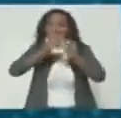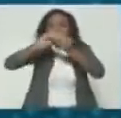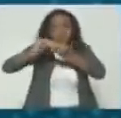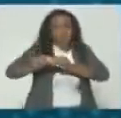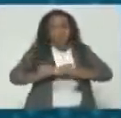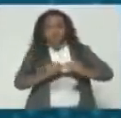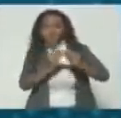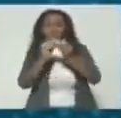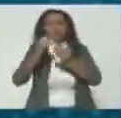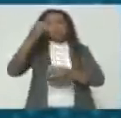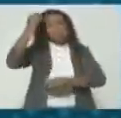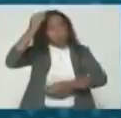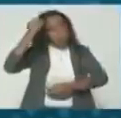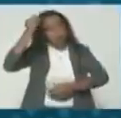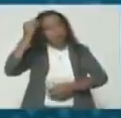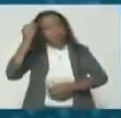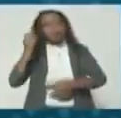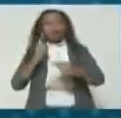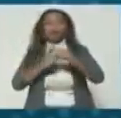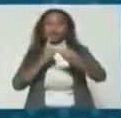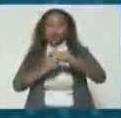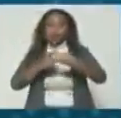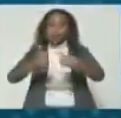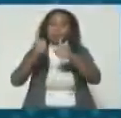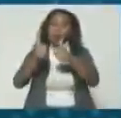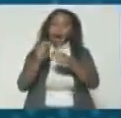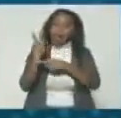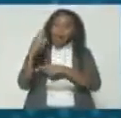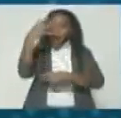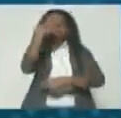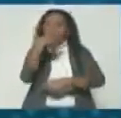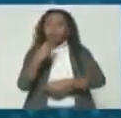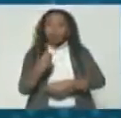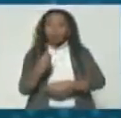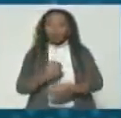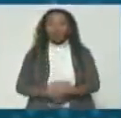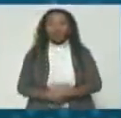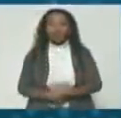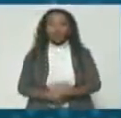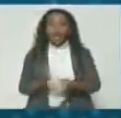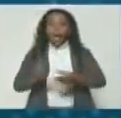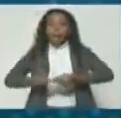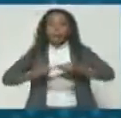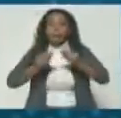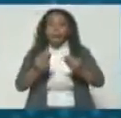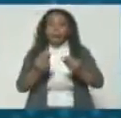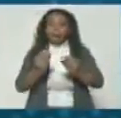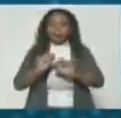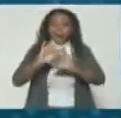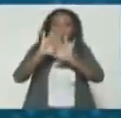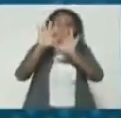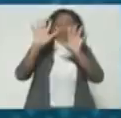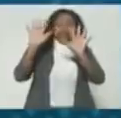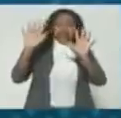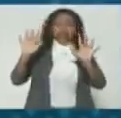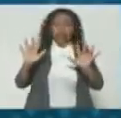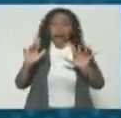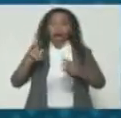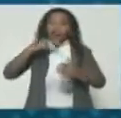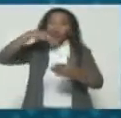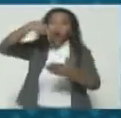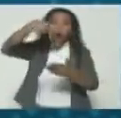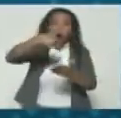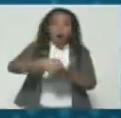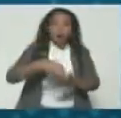que cree, que hace, esa juventud que le da brillo al nombre de